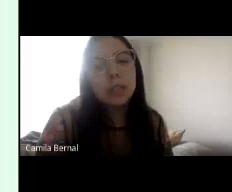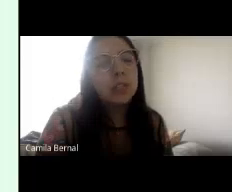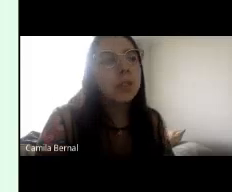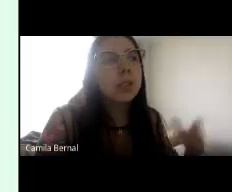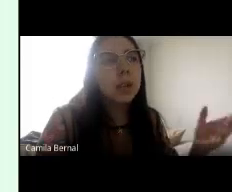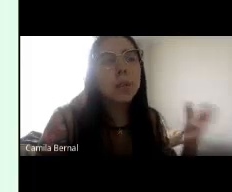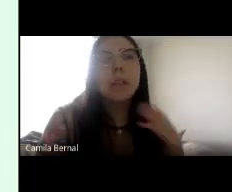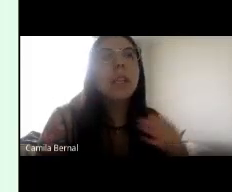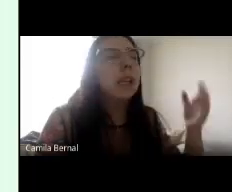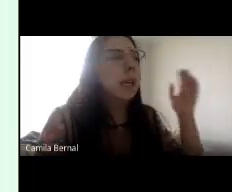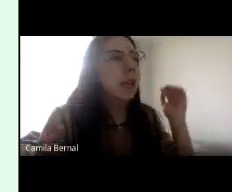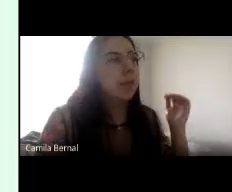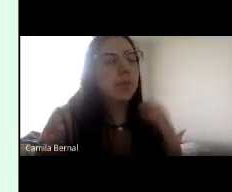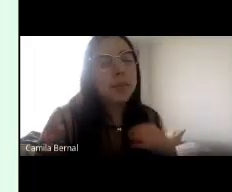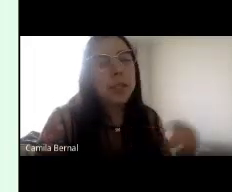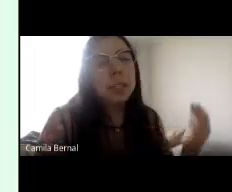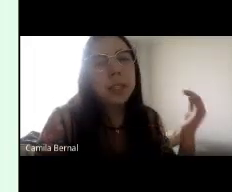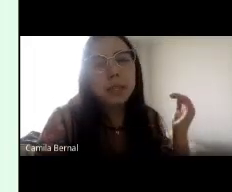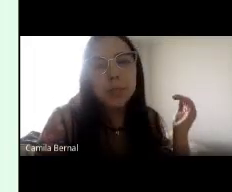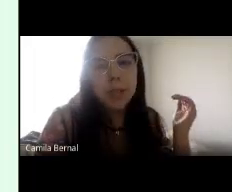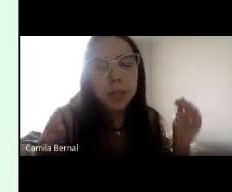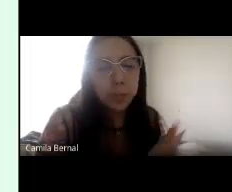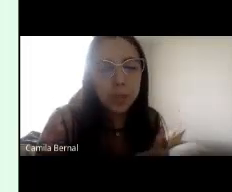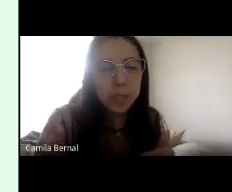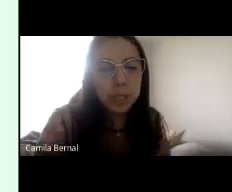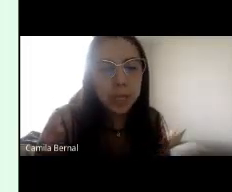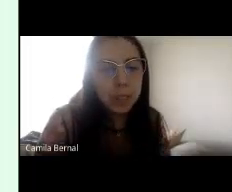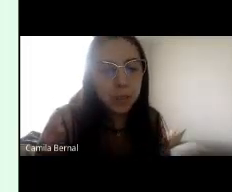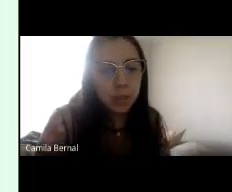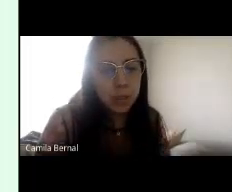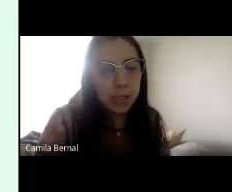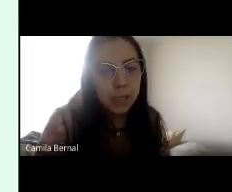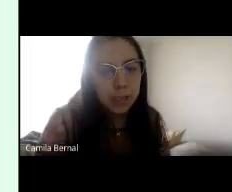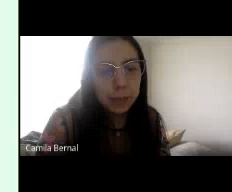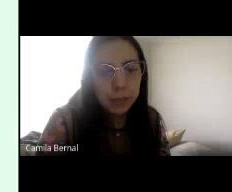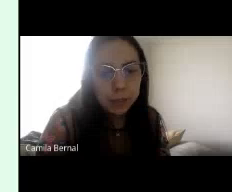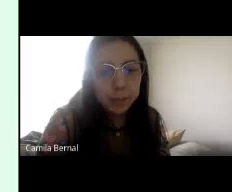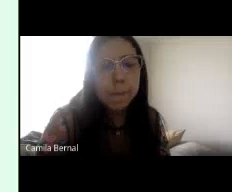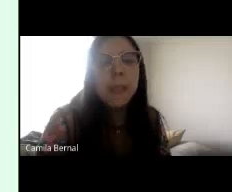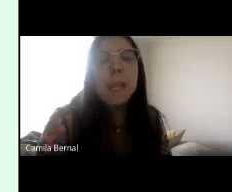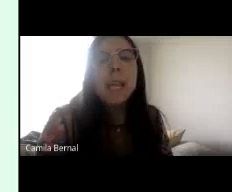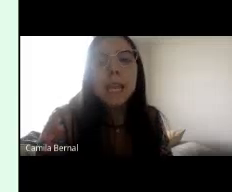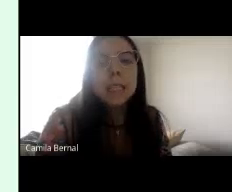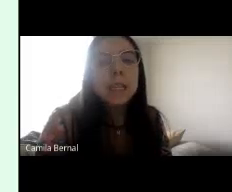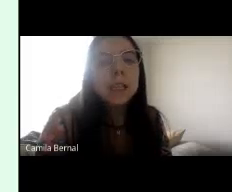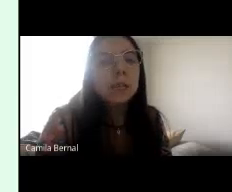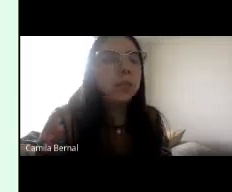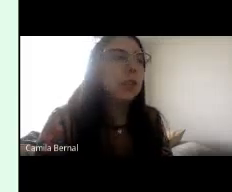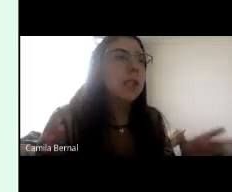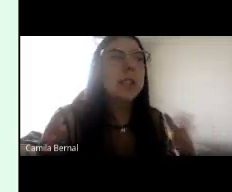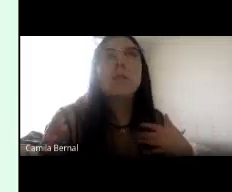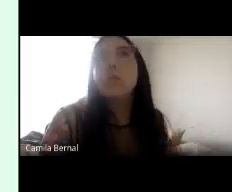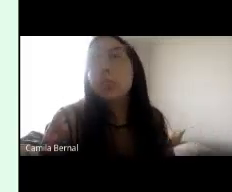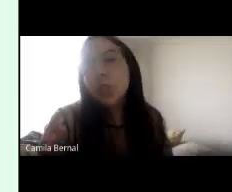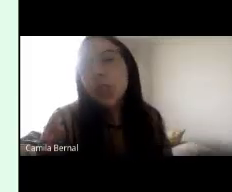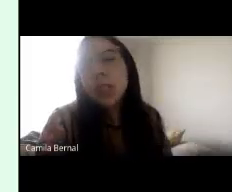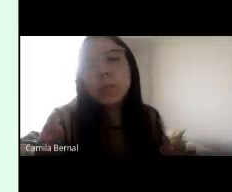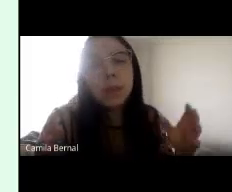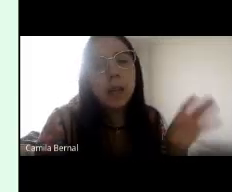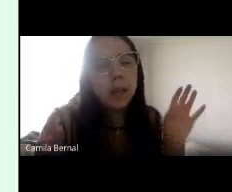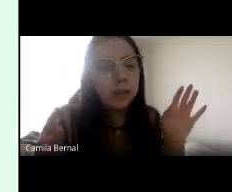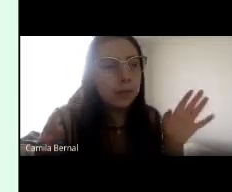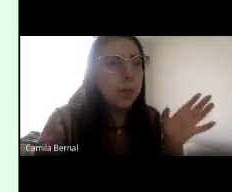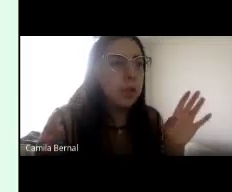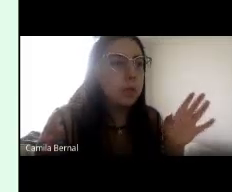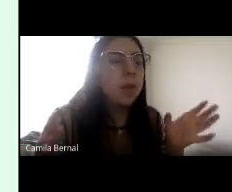botellas horizontalmente y que estén expuestas al sol directamente. Esta botella, si hay mucho sol, se